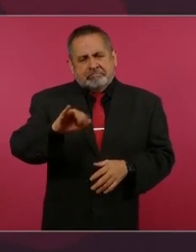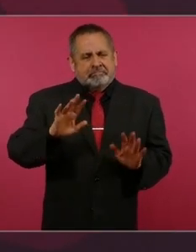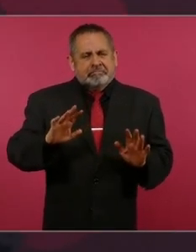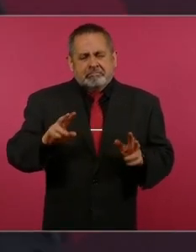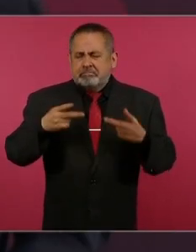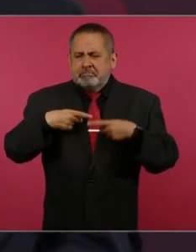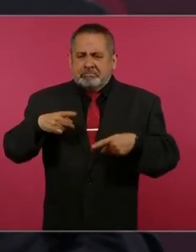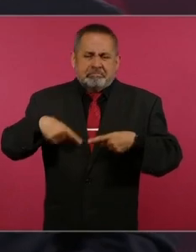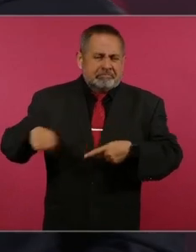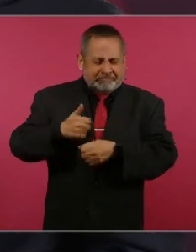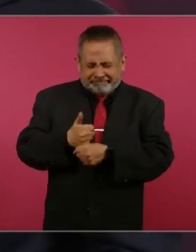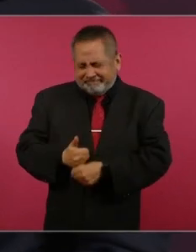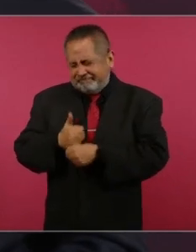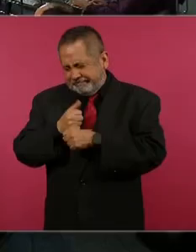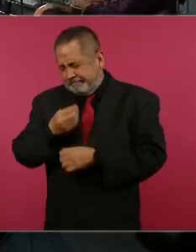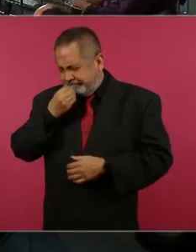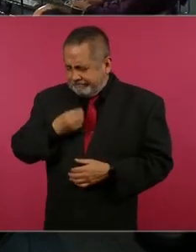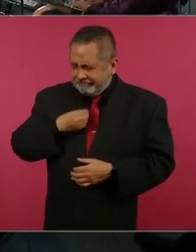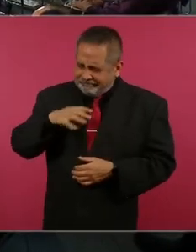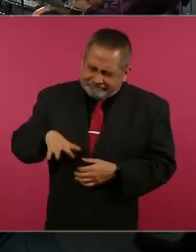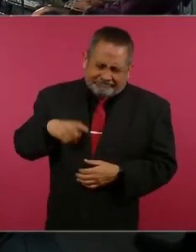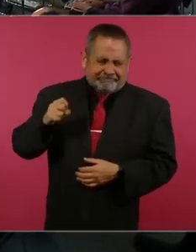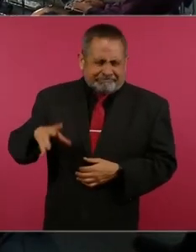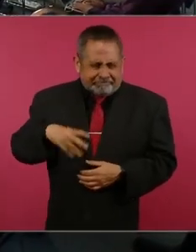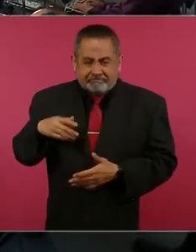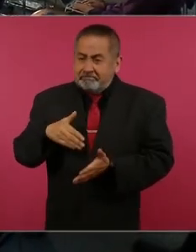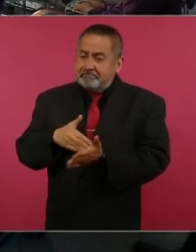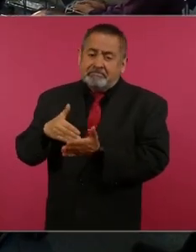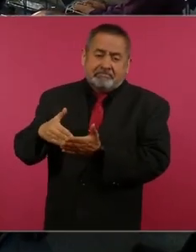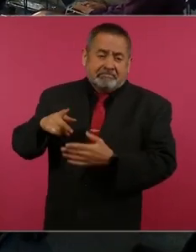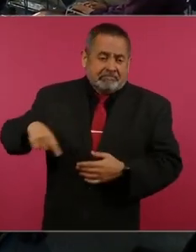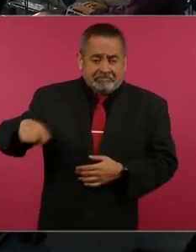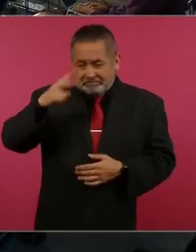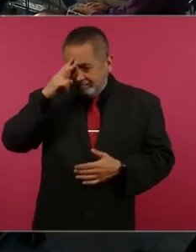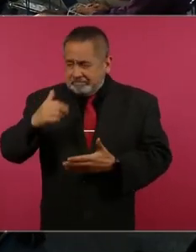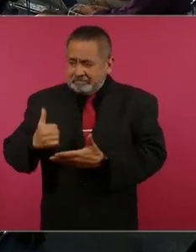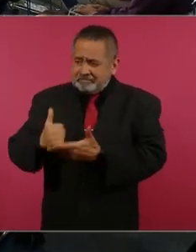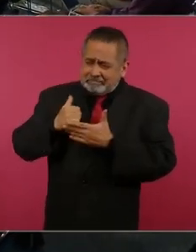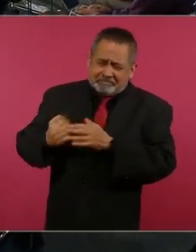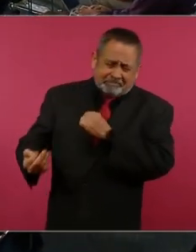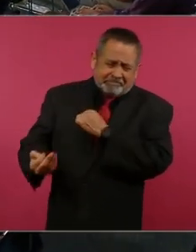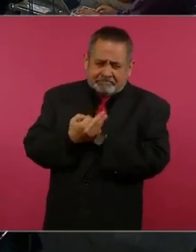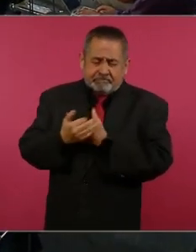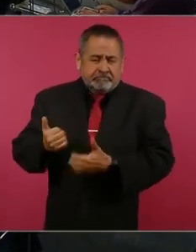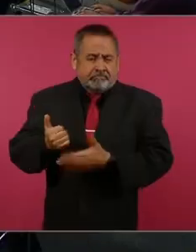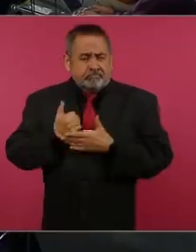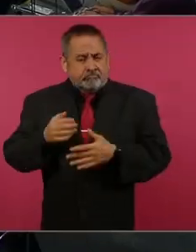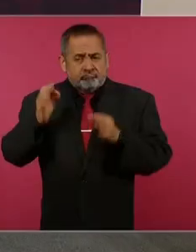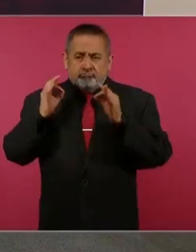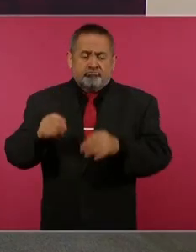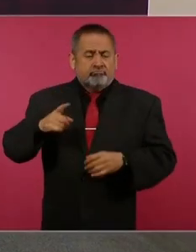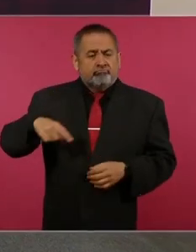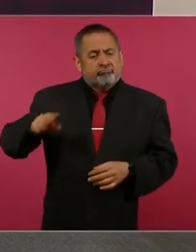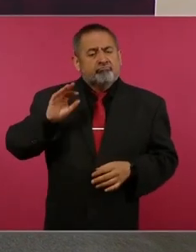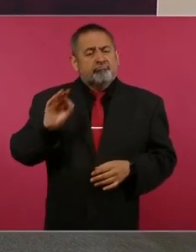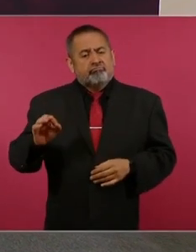mucha gente sacrificada, millones de mexicanos nos ayudaron. Son los